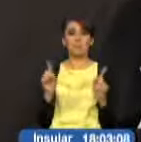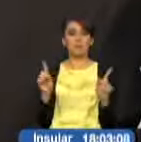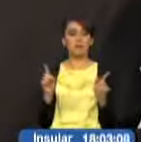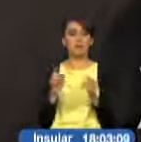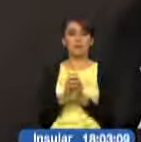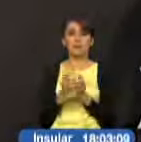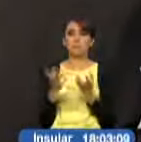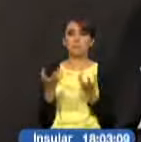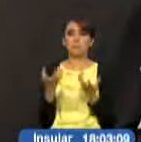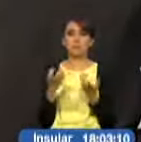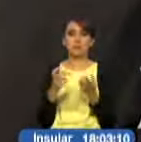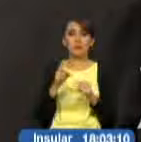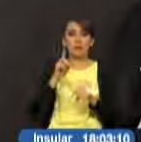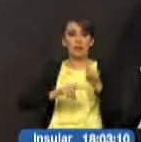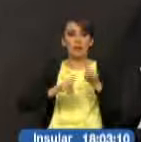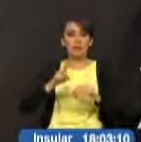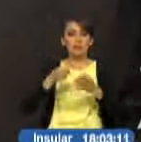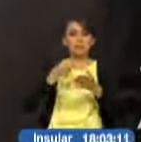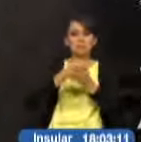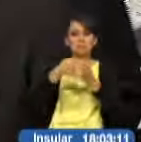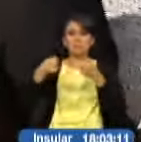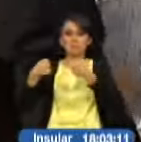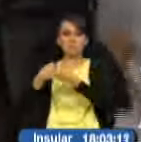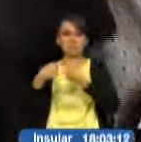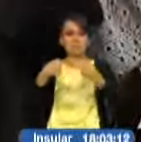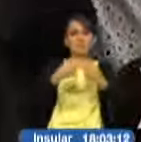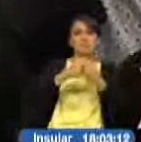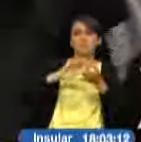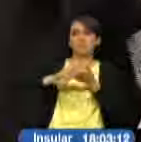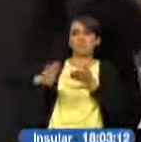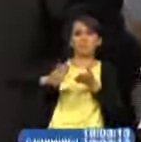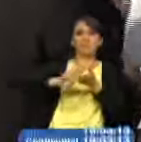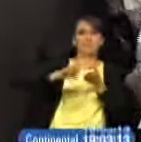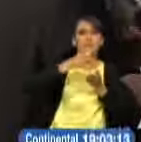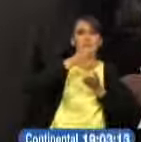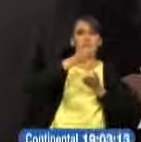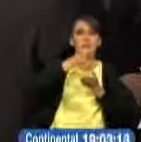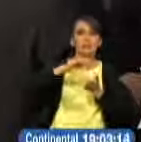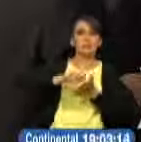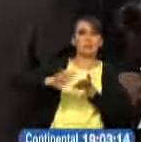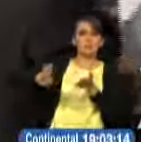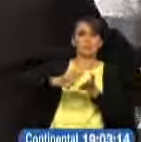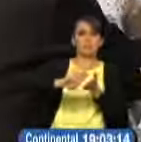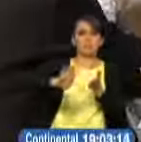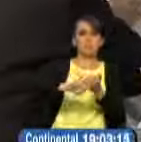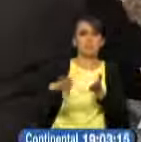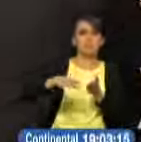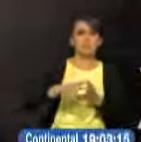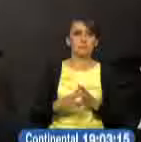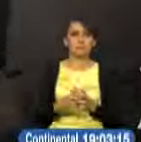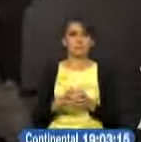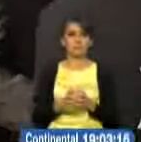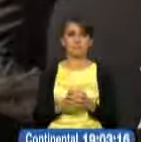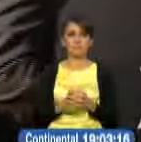los coidearios de Lasso fueron la fuerza de choque que se encargaron de alejar a la periodista Cintia García del candidato.